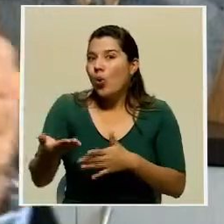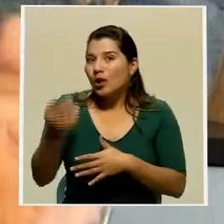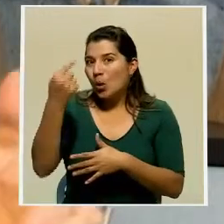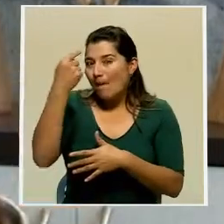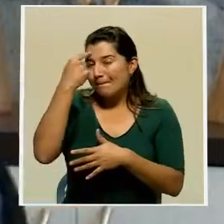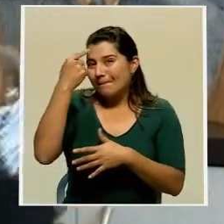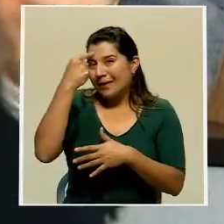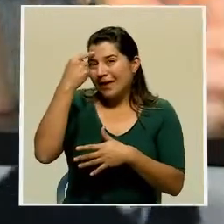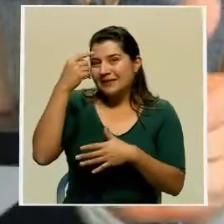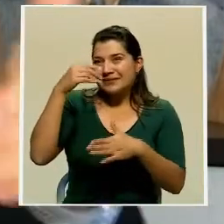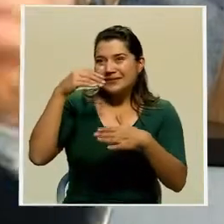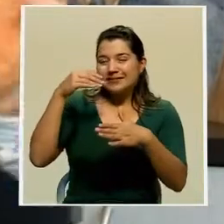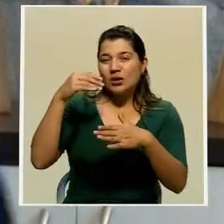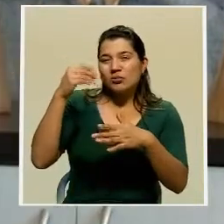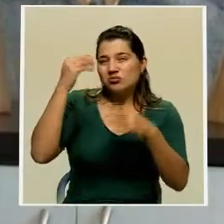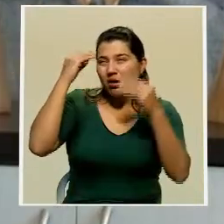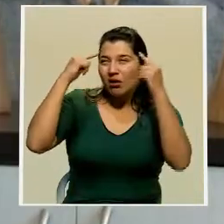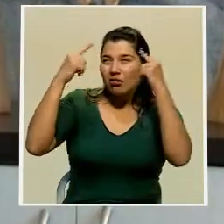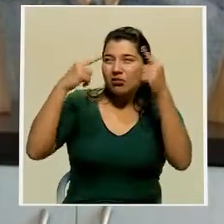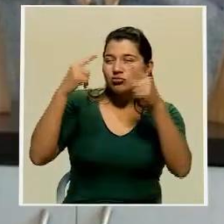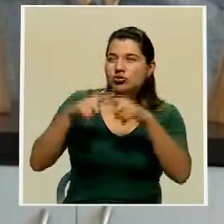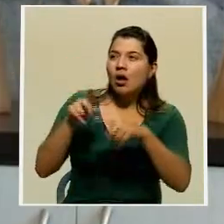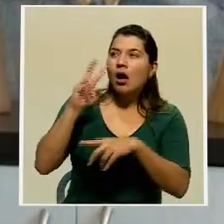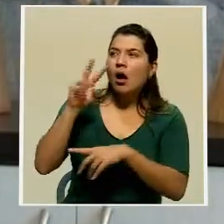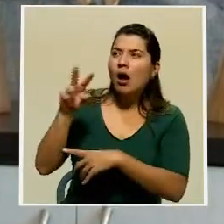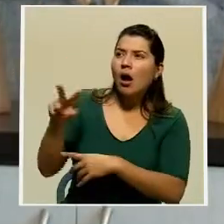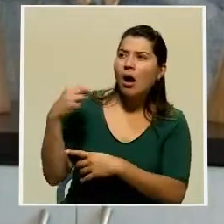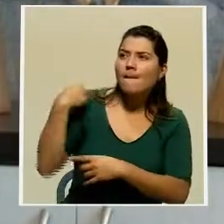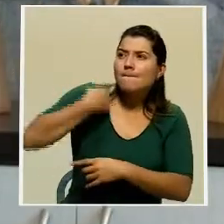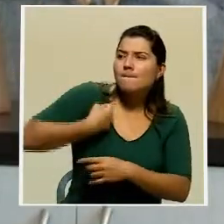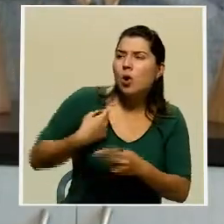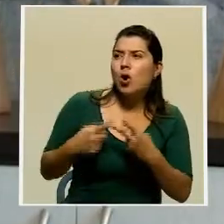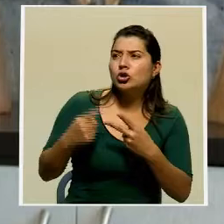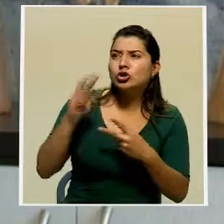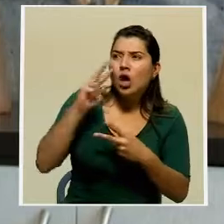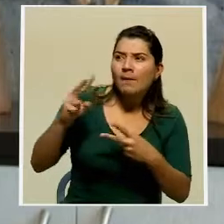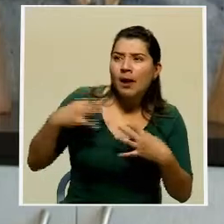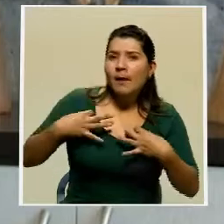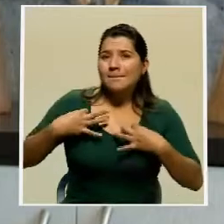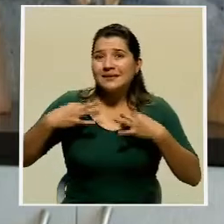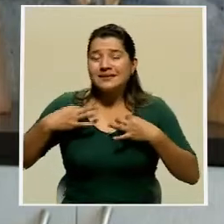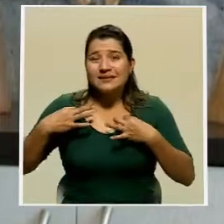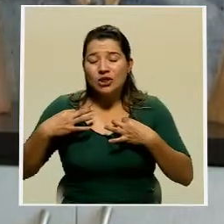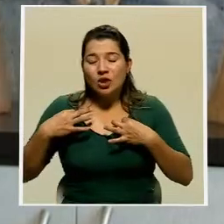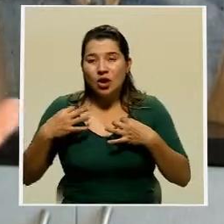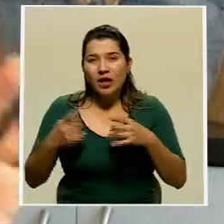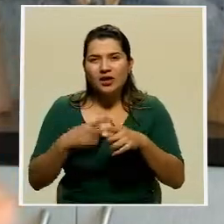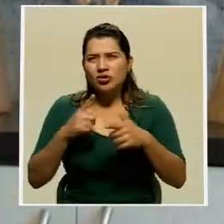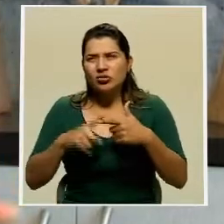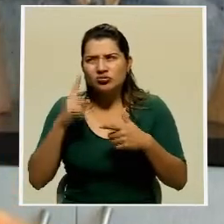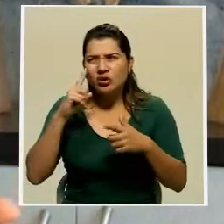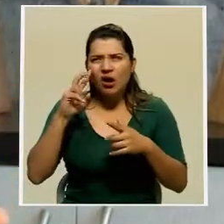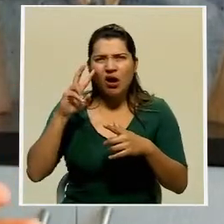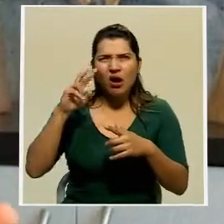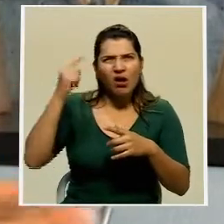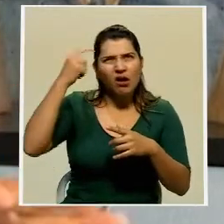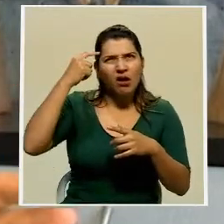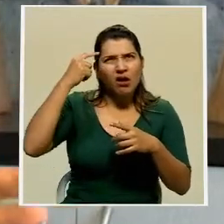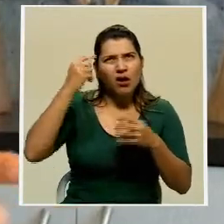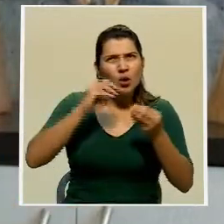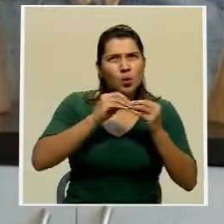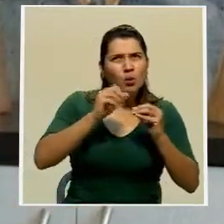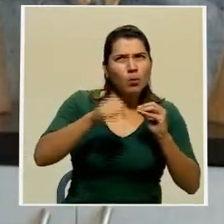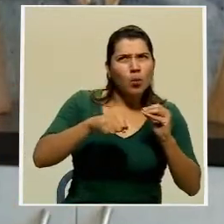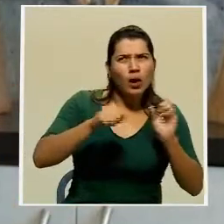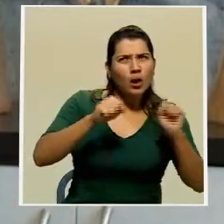no sé, un bolso, un vestido, lo que sea, el cerebro, como no lo tiene por escrito, va a ser como que no lo